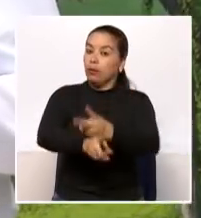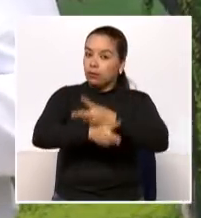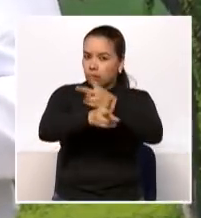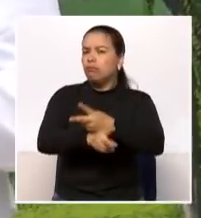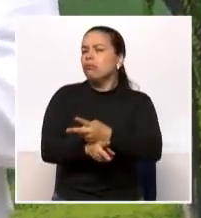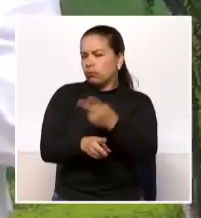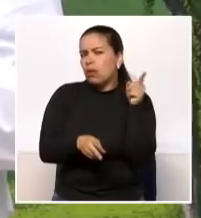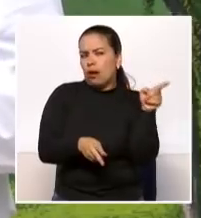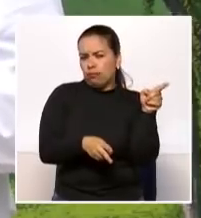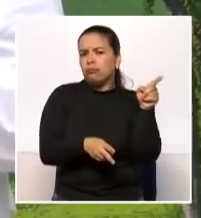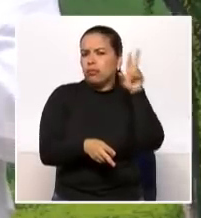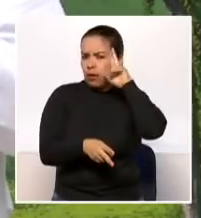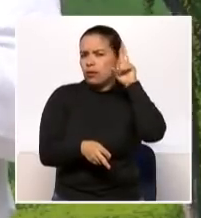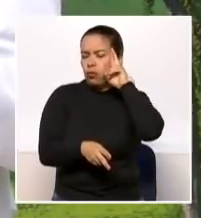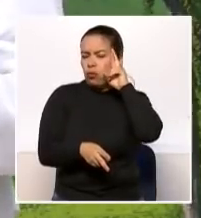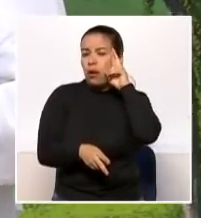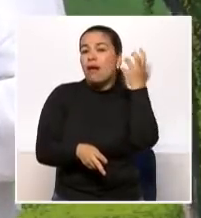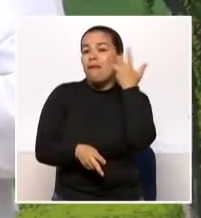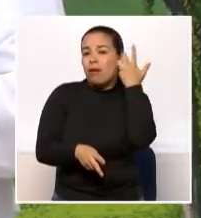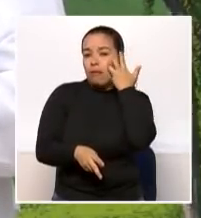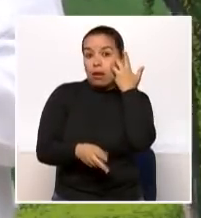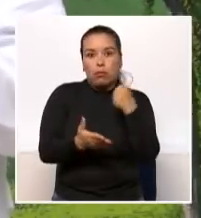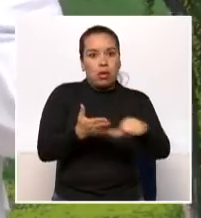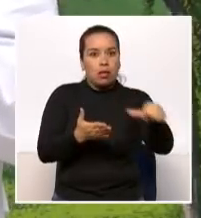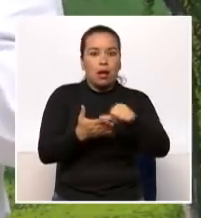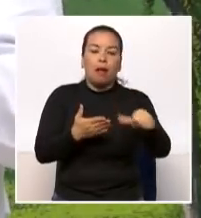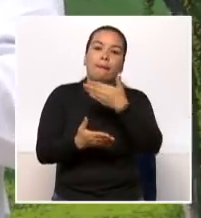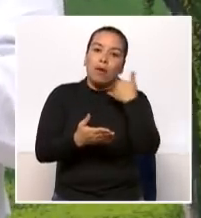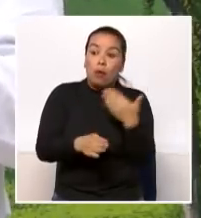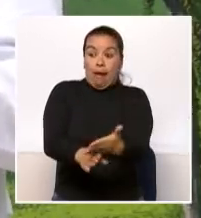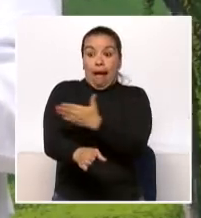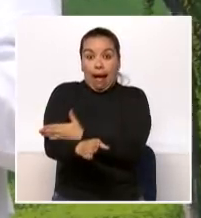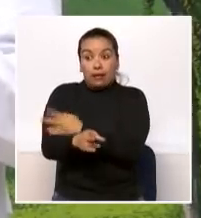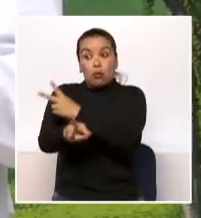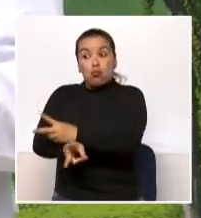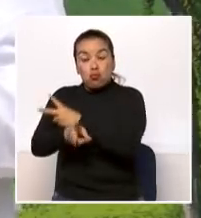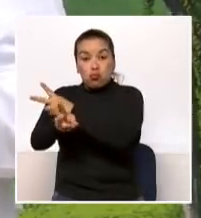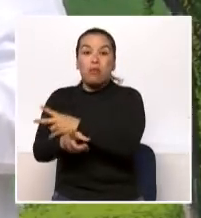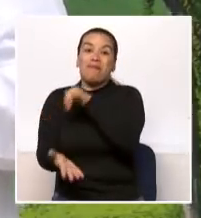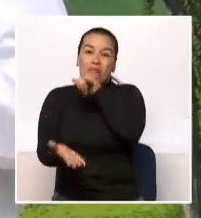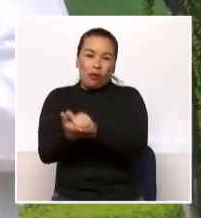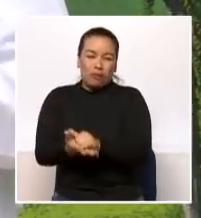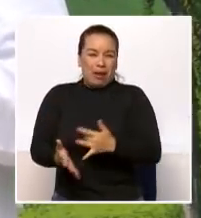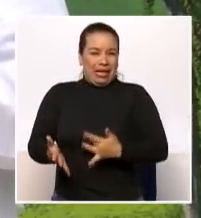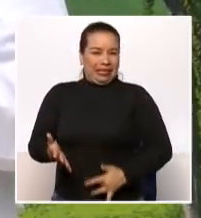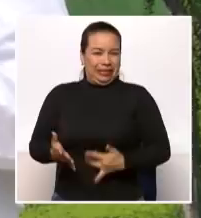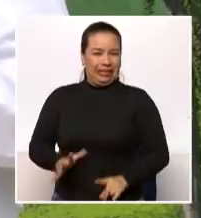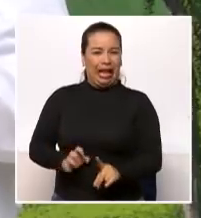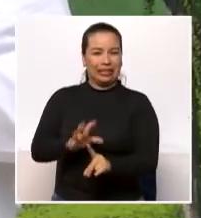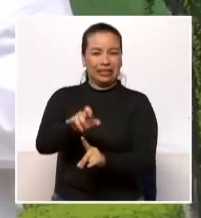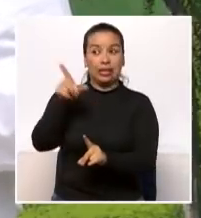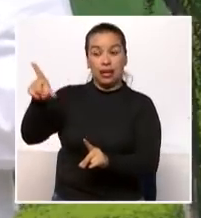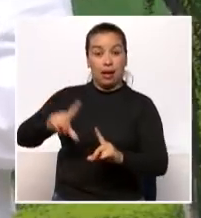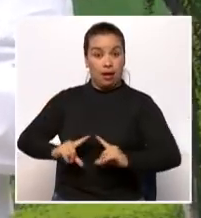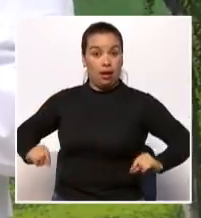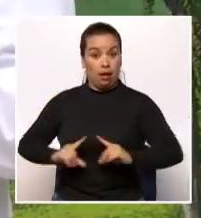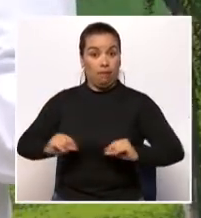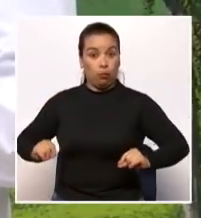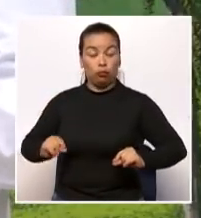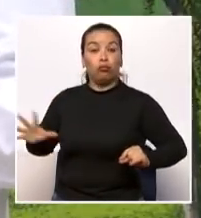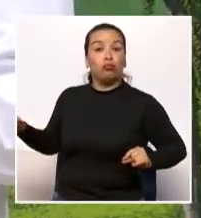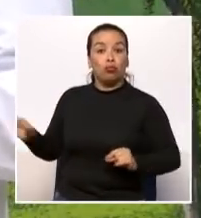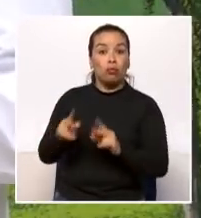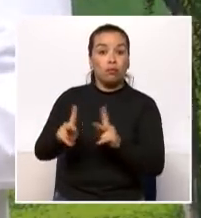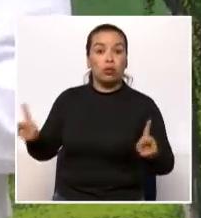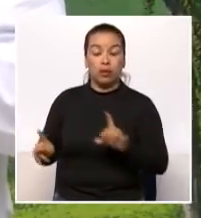costosa, es más barato prevenir que tratar la enfermedad. Por eso los programas para cáncer gástrico en Japón, a todo mundo, entre